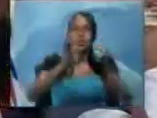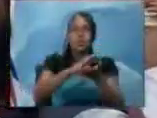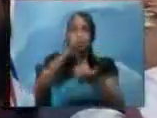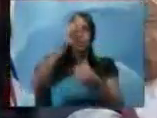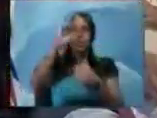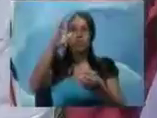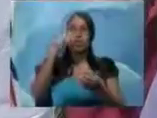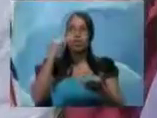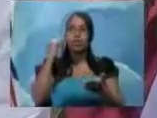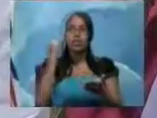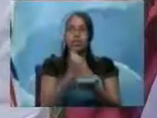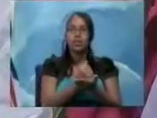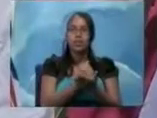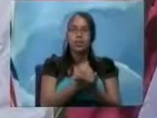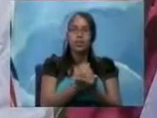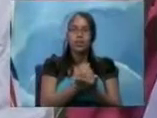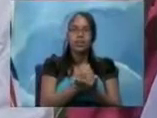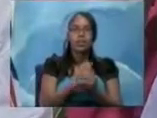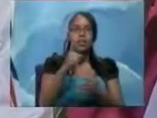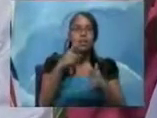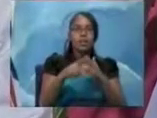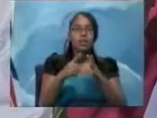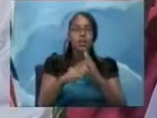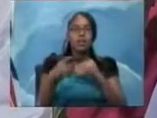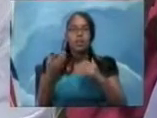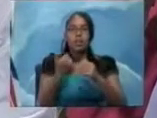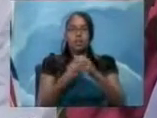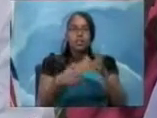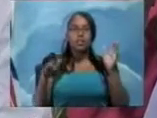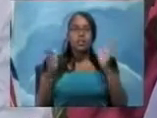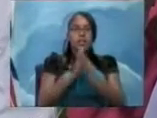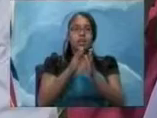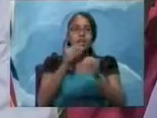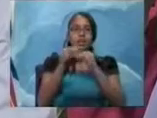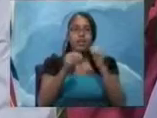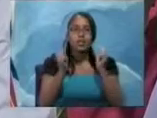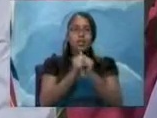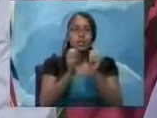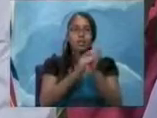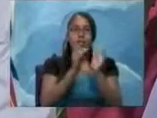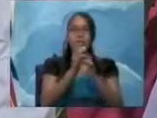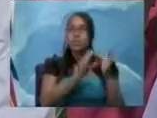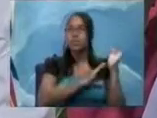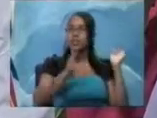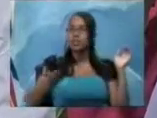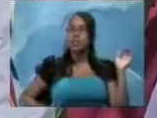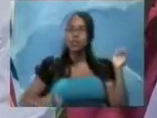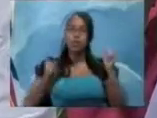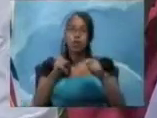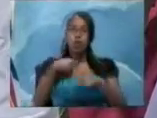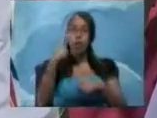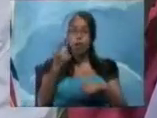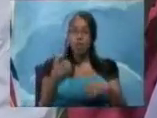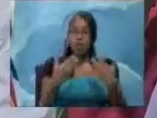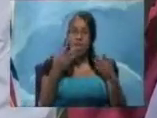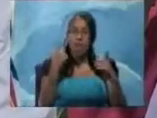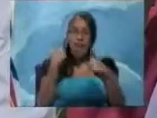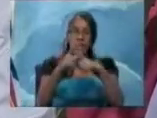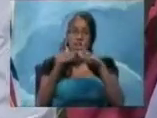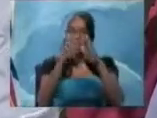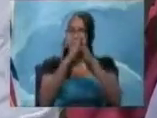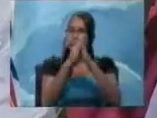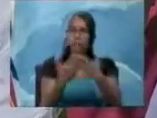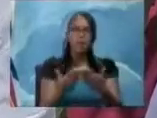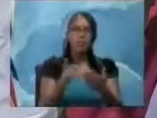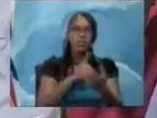dior otra de las cosas que el espíritu santoz con jes samaritana cuando le dio aquella palabra